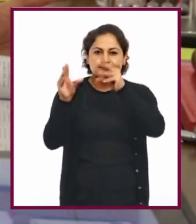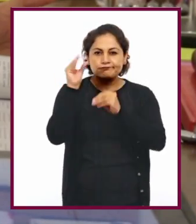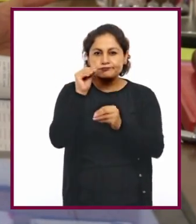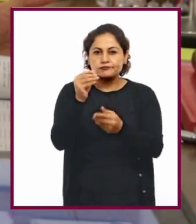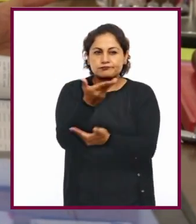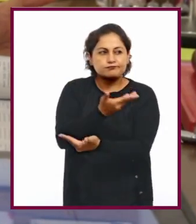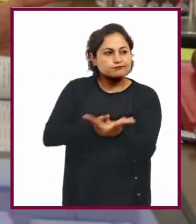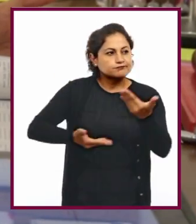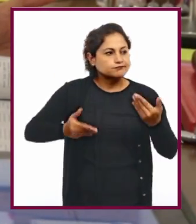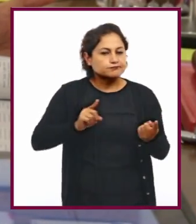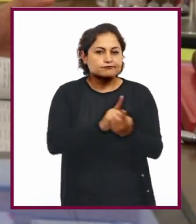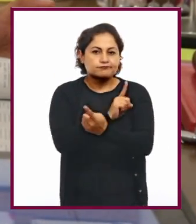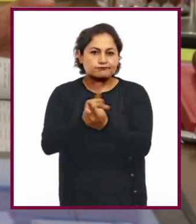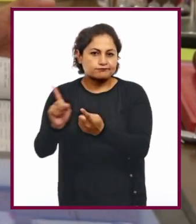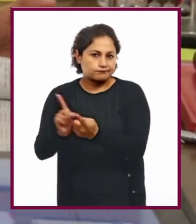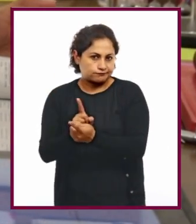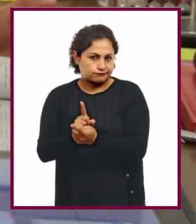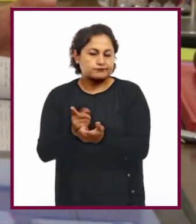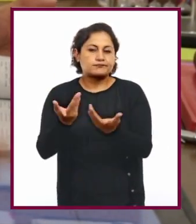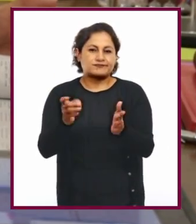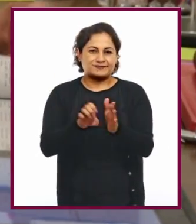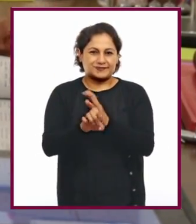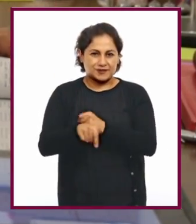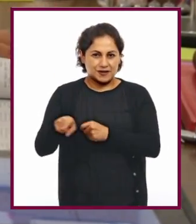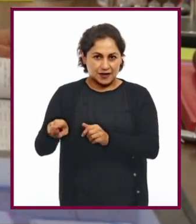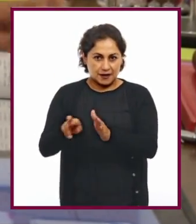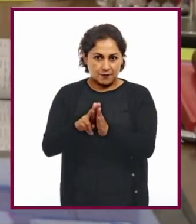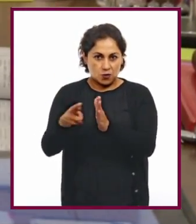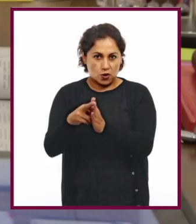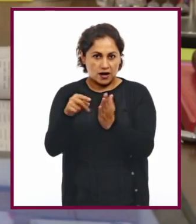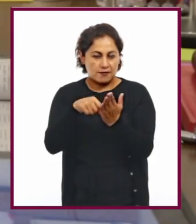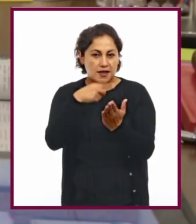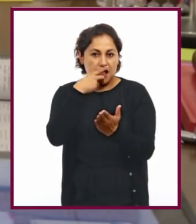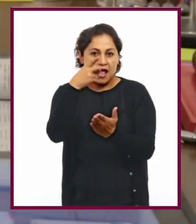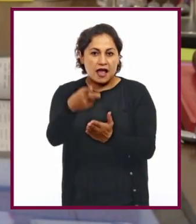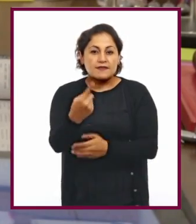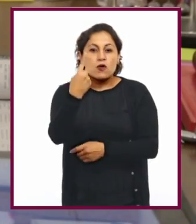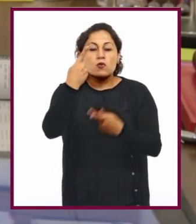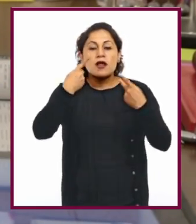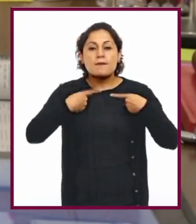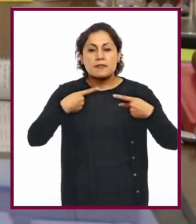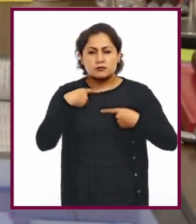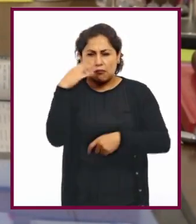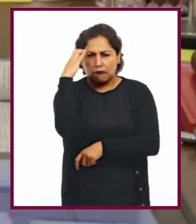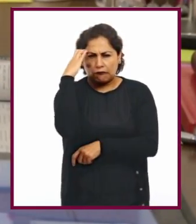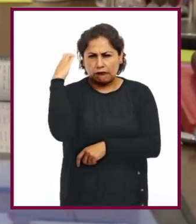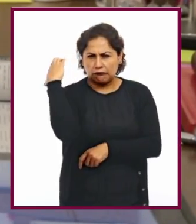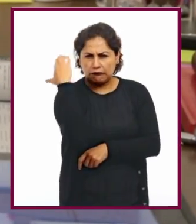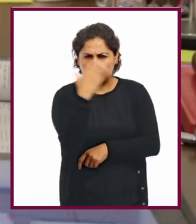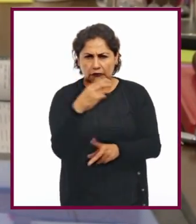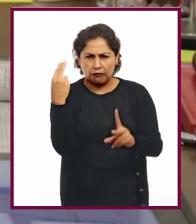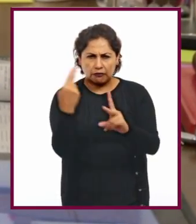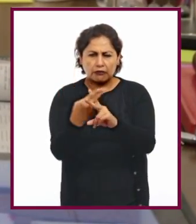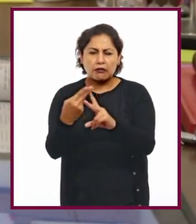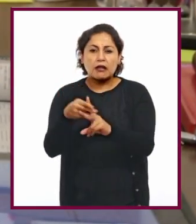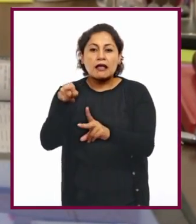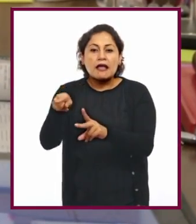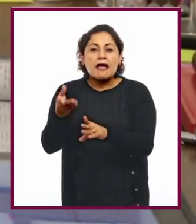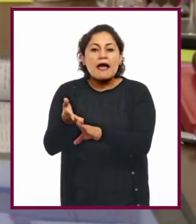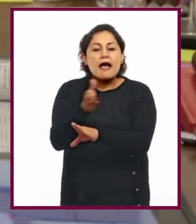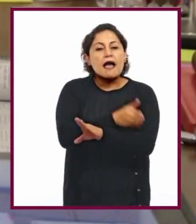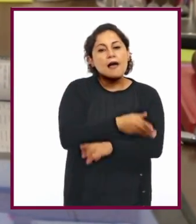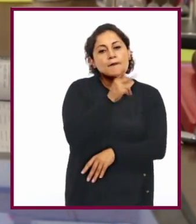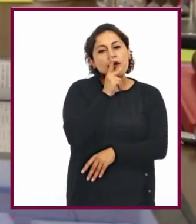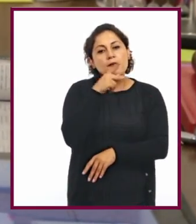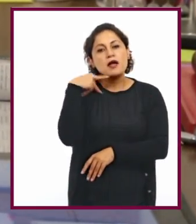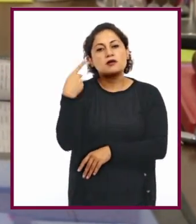y a relacionarnos con el mundo. Como el ejemplo que viene en esta revista de un asesino serial al que su padre encerraba